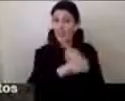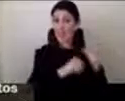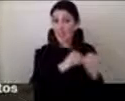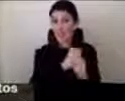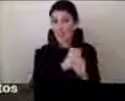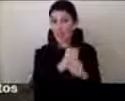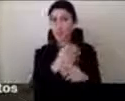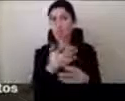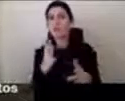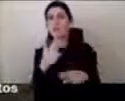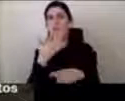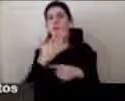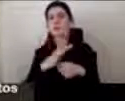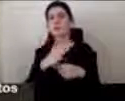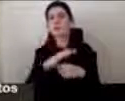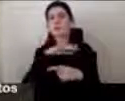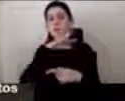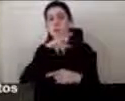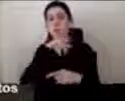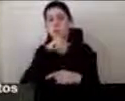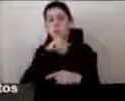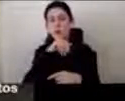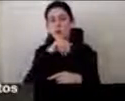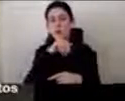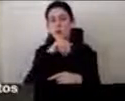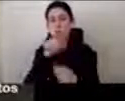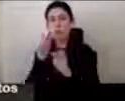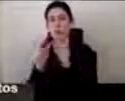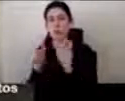minutos. Y es de 2 a 5 jugadores.